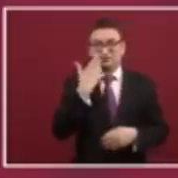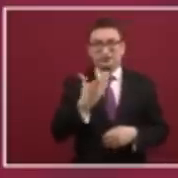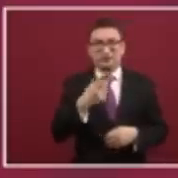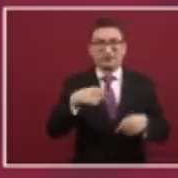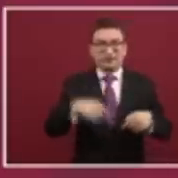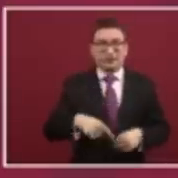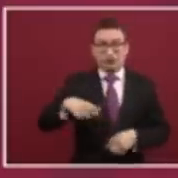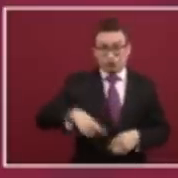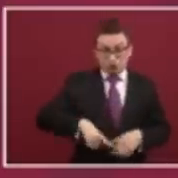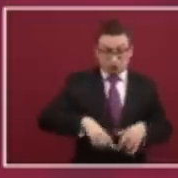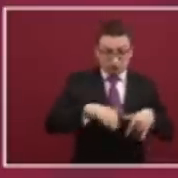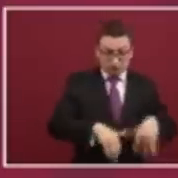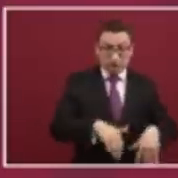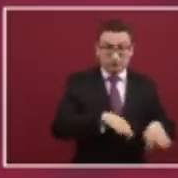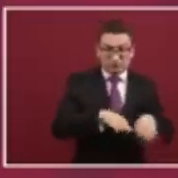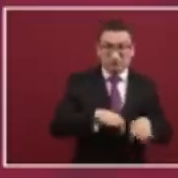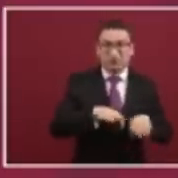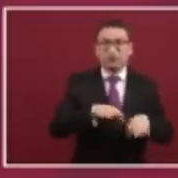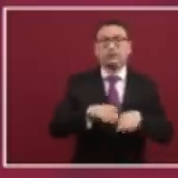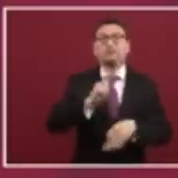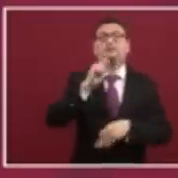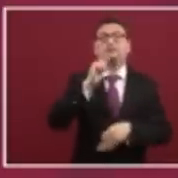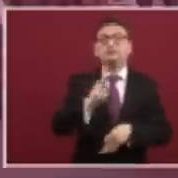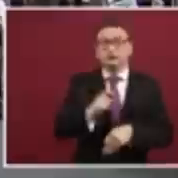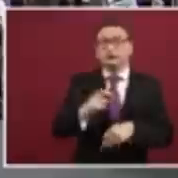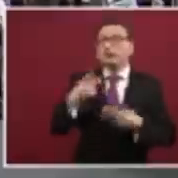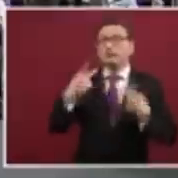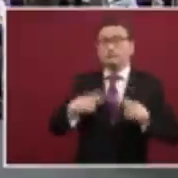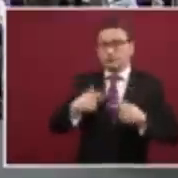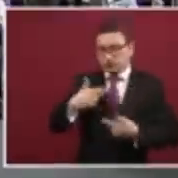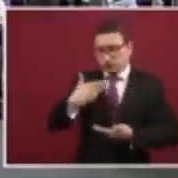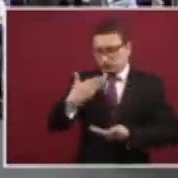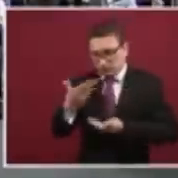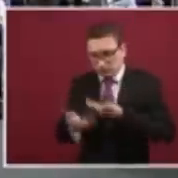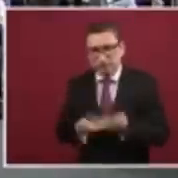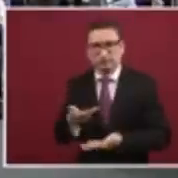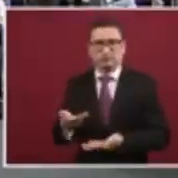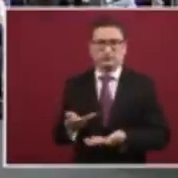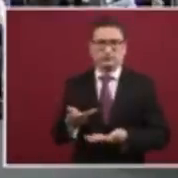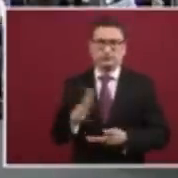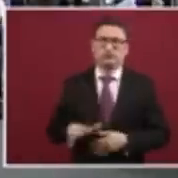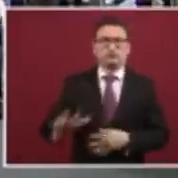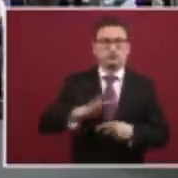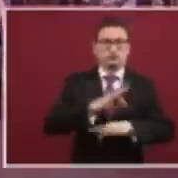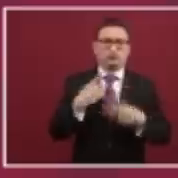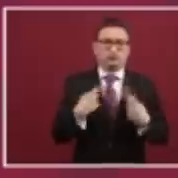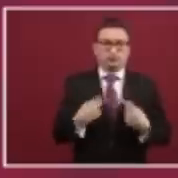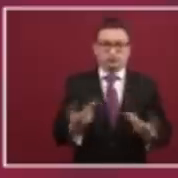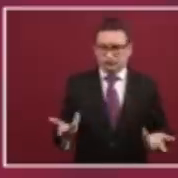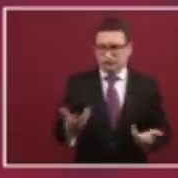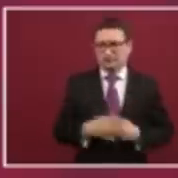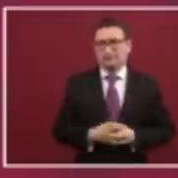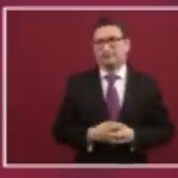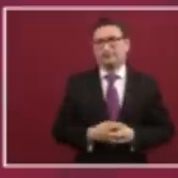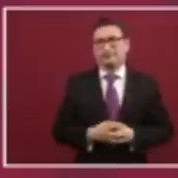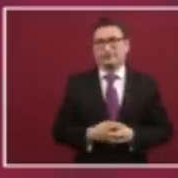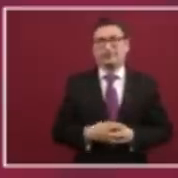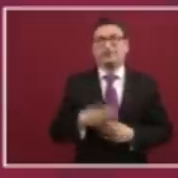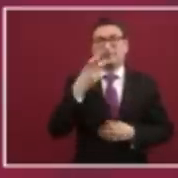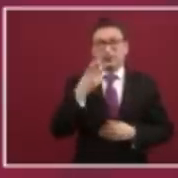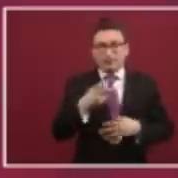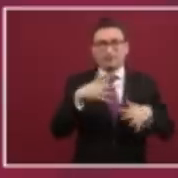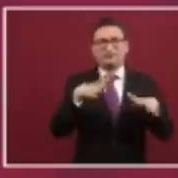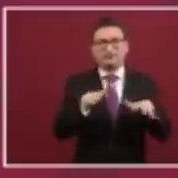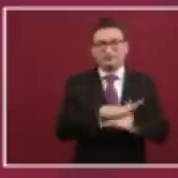trabaja en el gobierno tiene que ser servidor público, siervo de la nación. Entonces, son